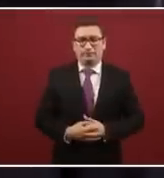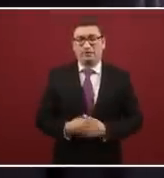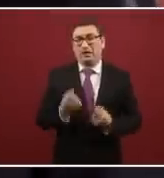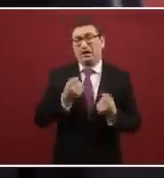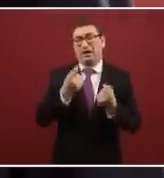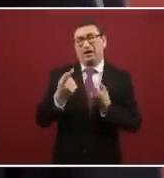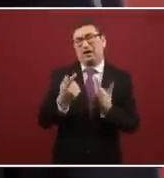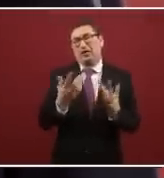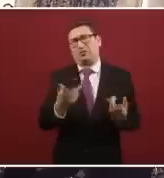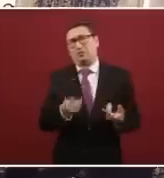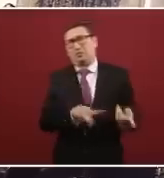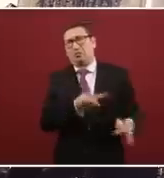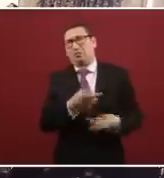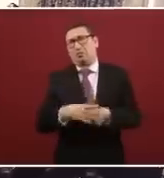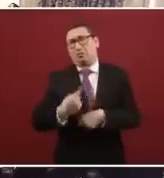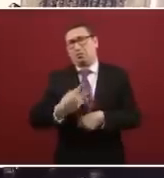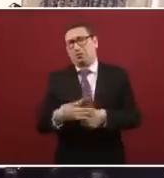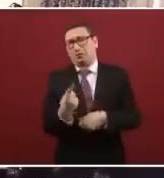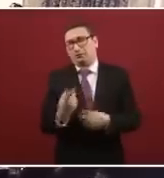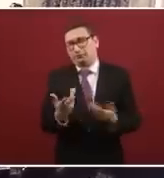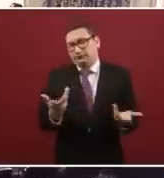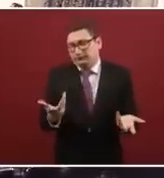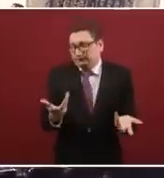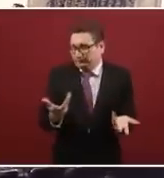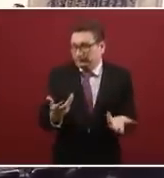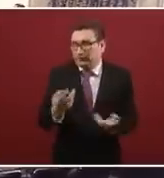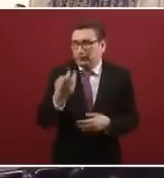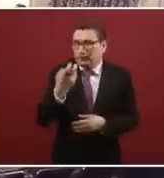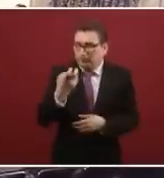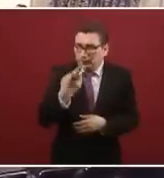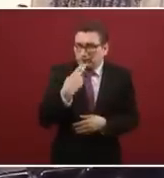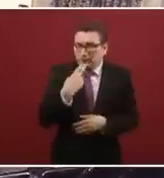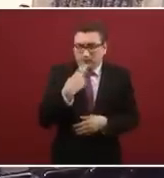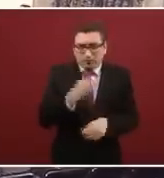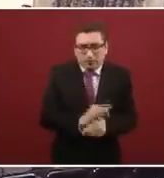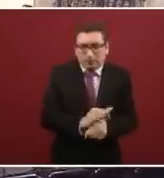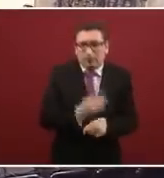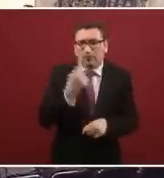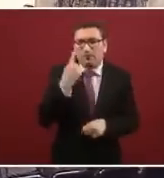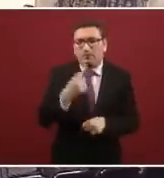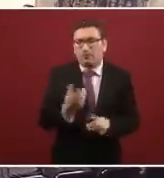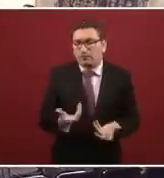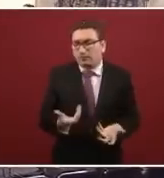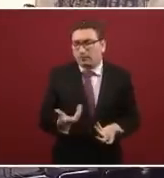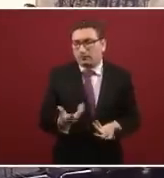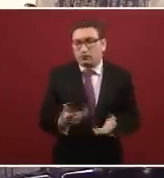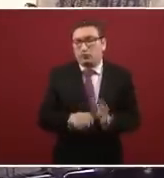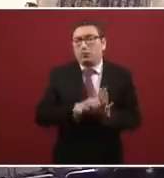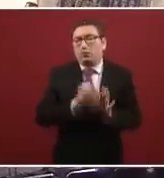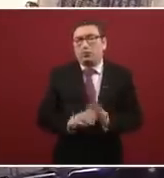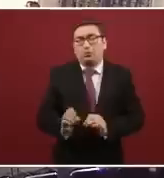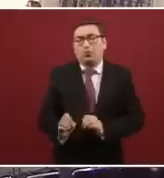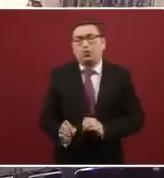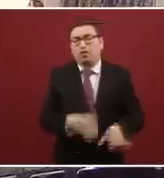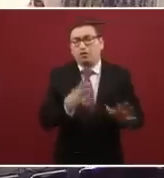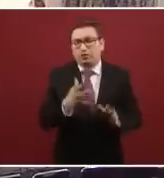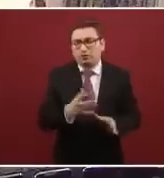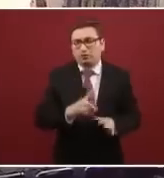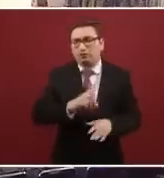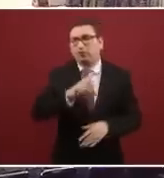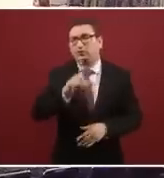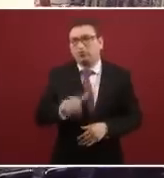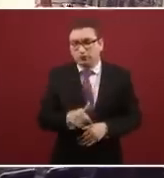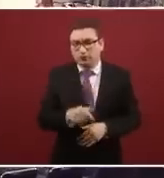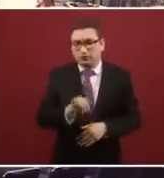cuestionamientos al respecto, pero se hizo con ese propósito, porque si no, podía